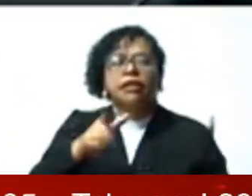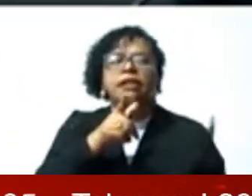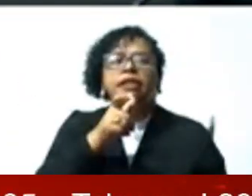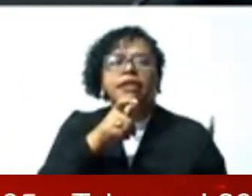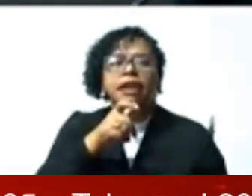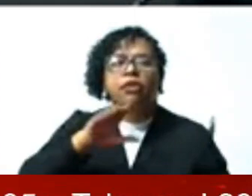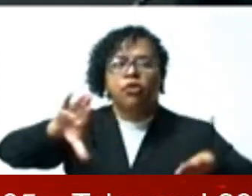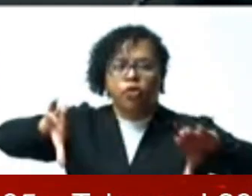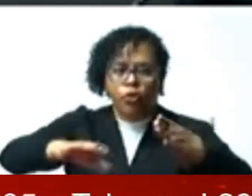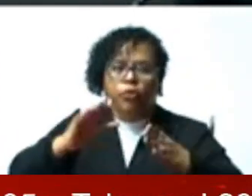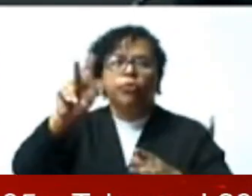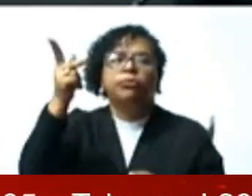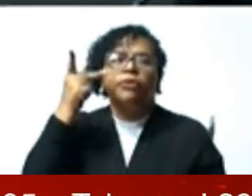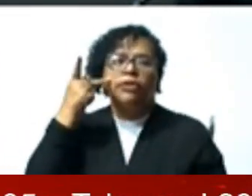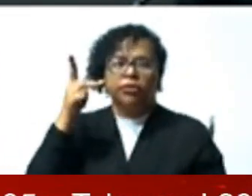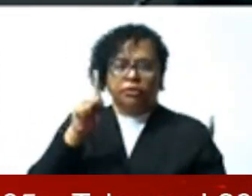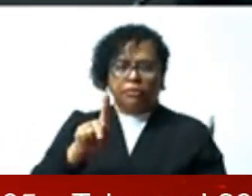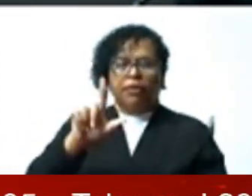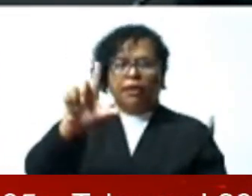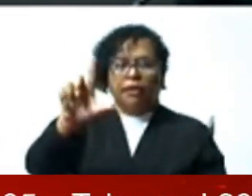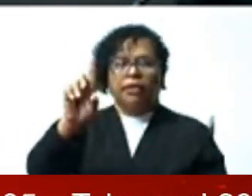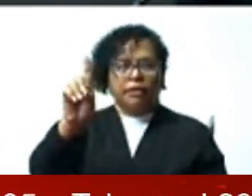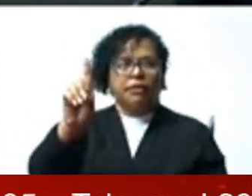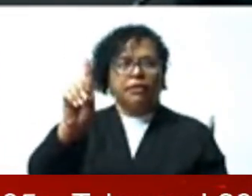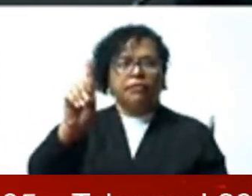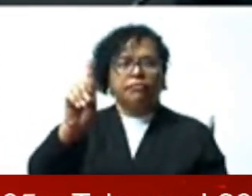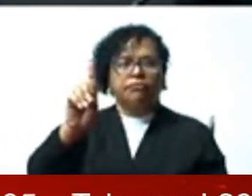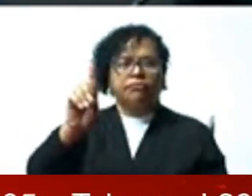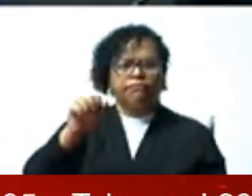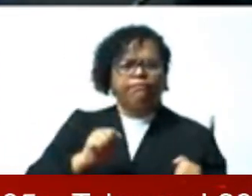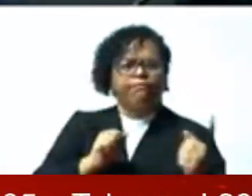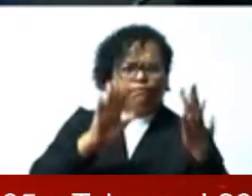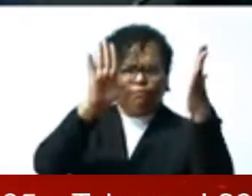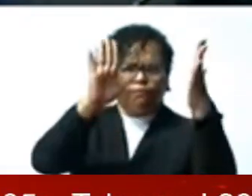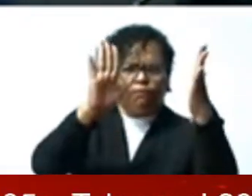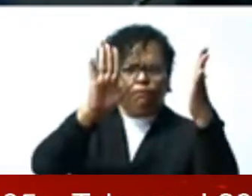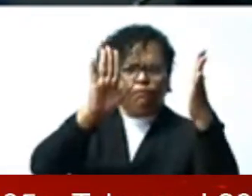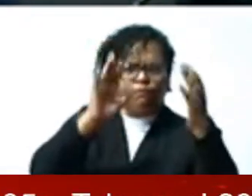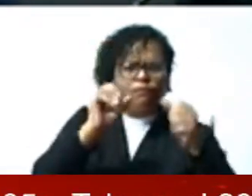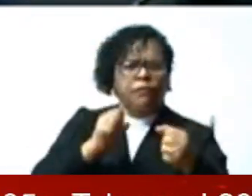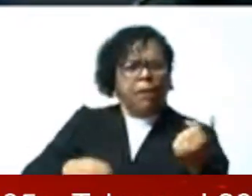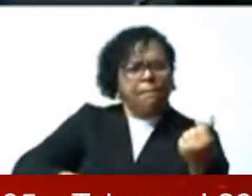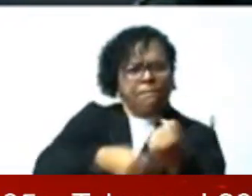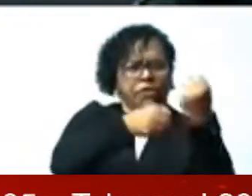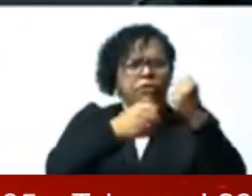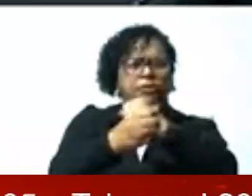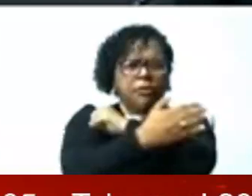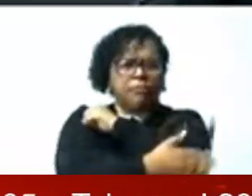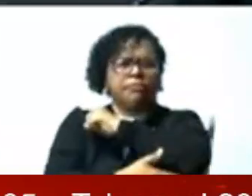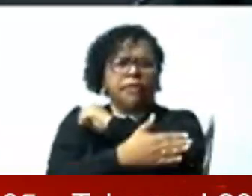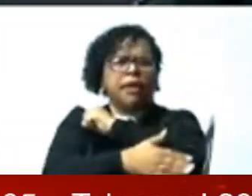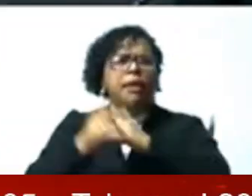la tarde de hoy. ¿Por qué defender la patria? Sería fácil para cualquiera